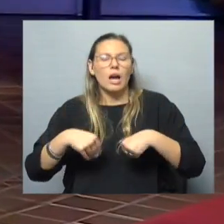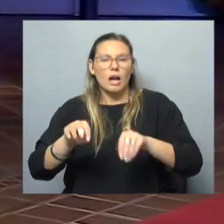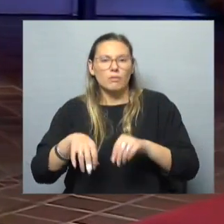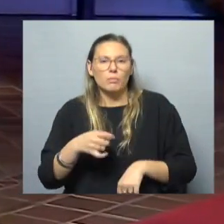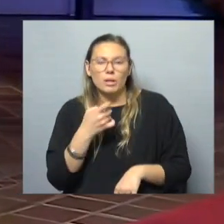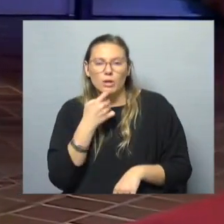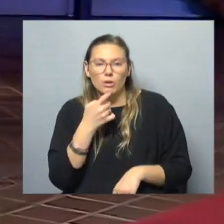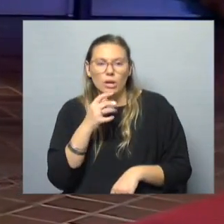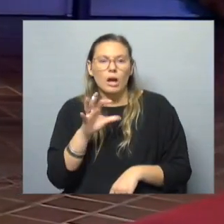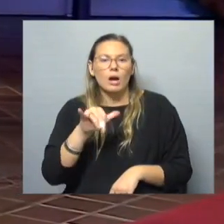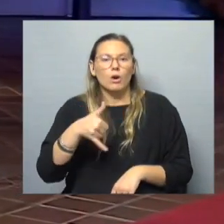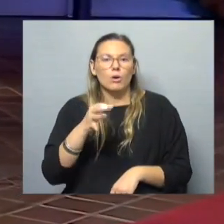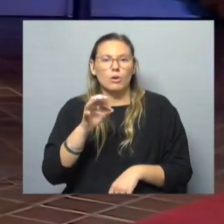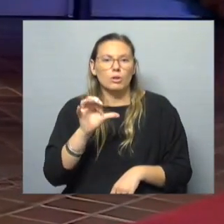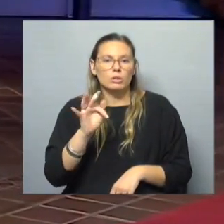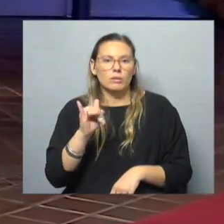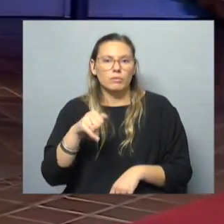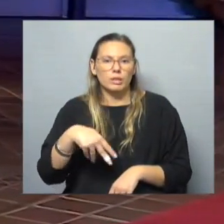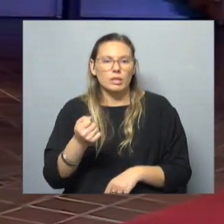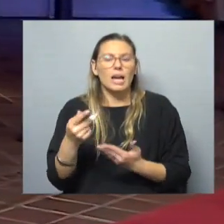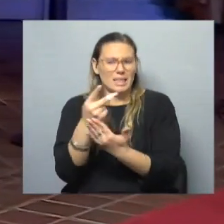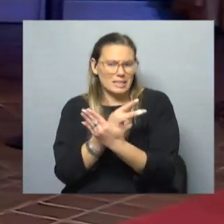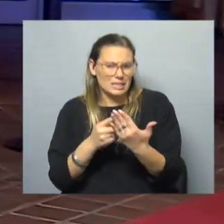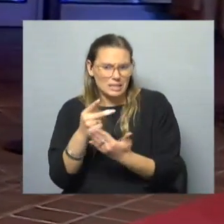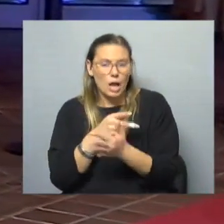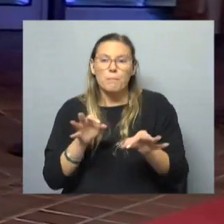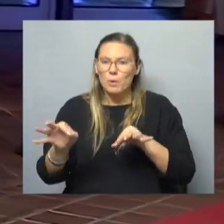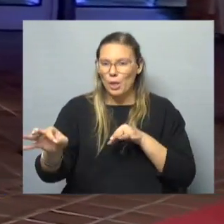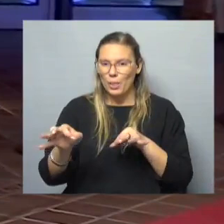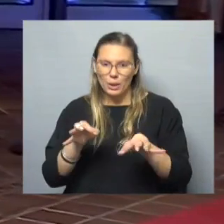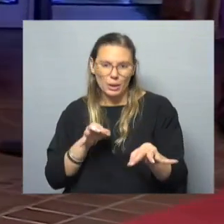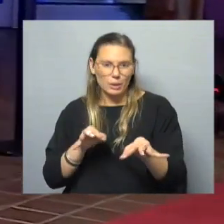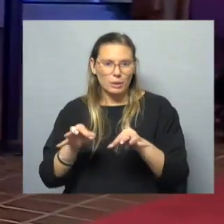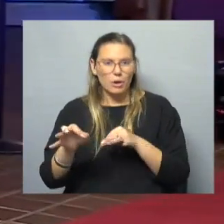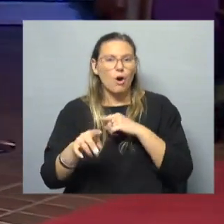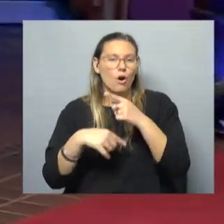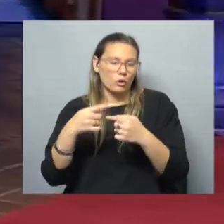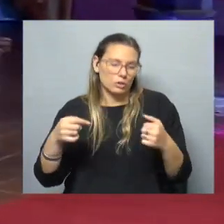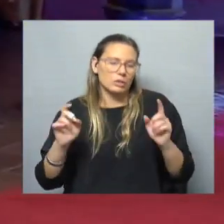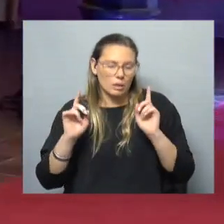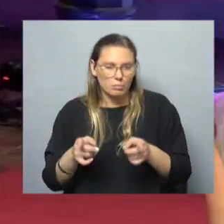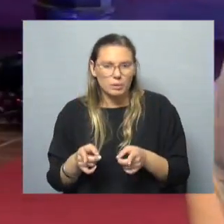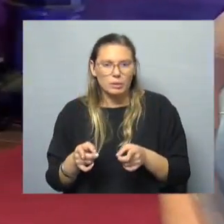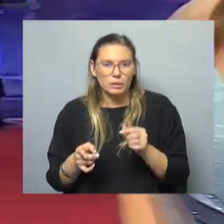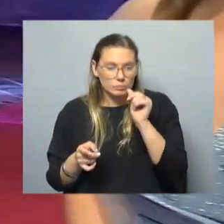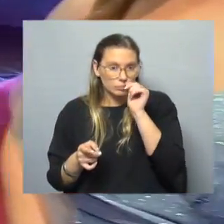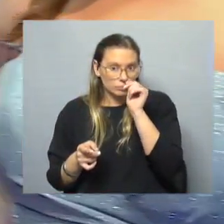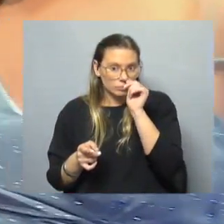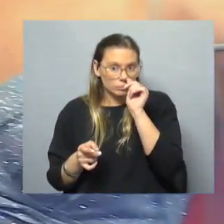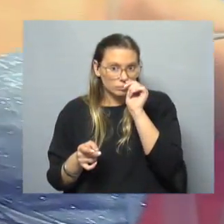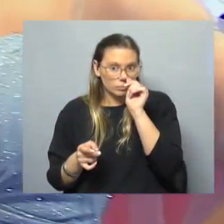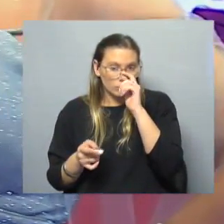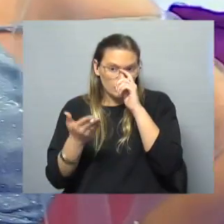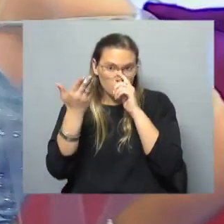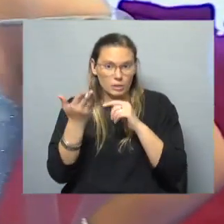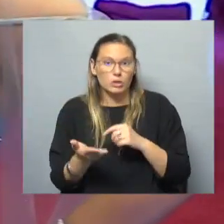Josefina Núñez. Ella es diseñadora, modelo, entre otras cosas. Es una